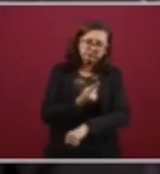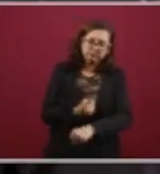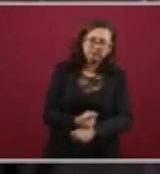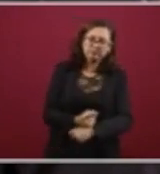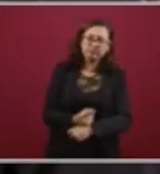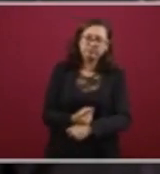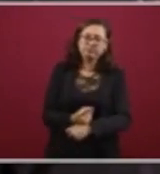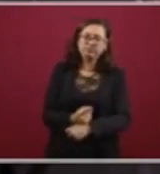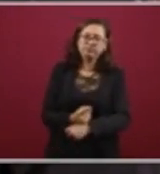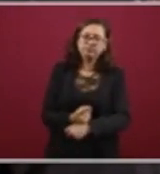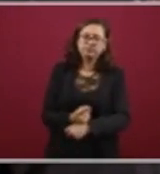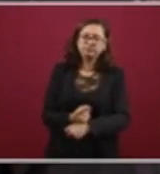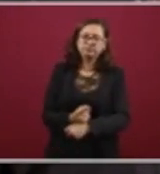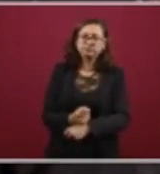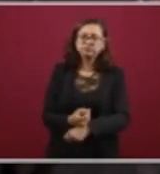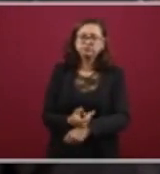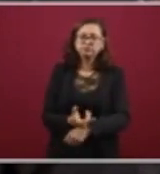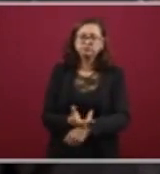el pueblo